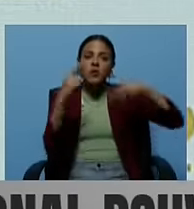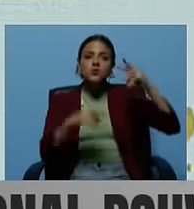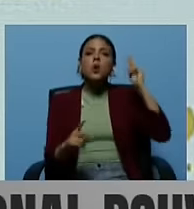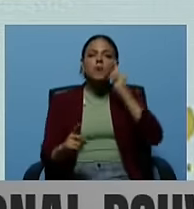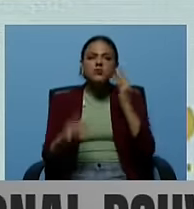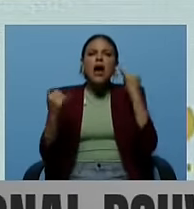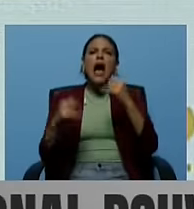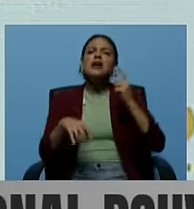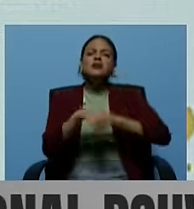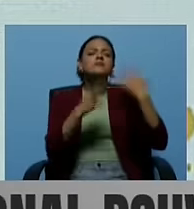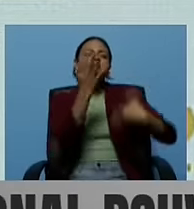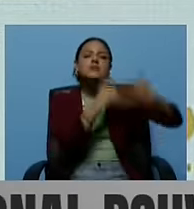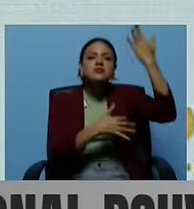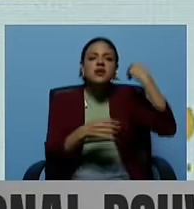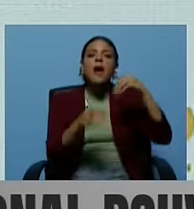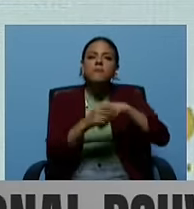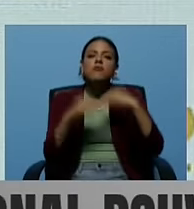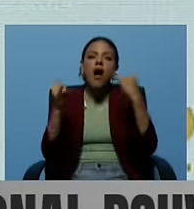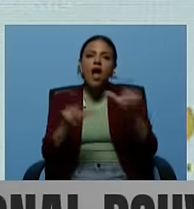hace tiempo,